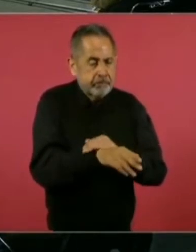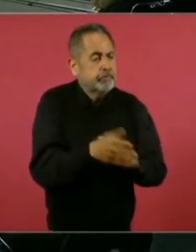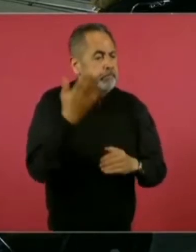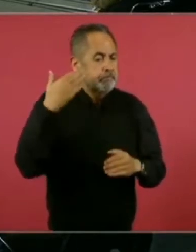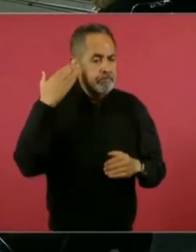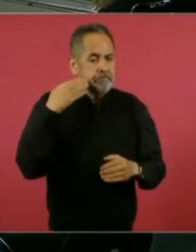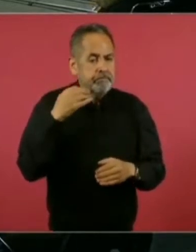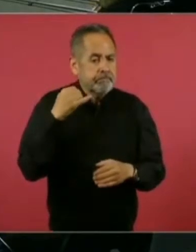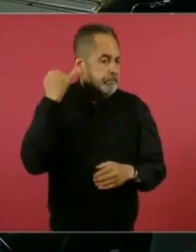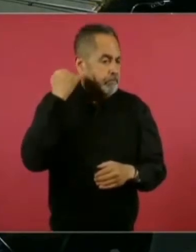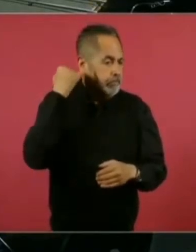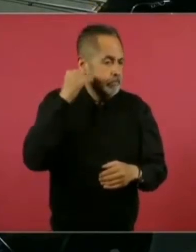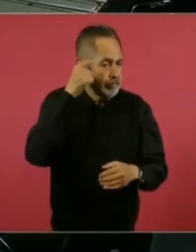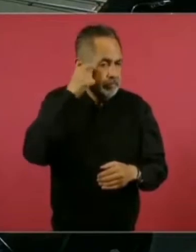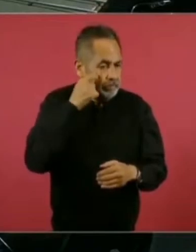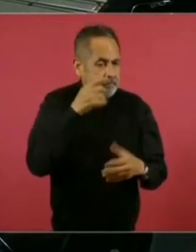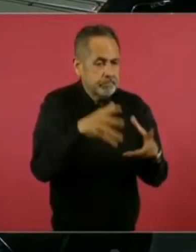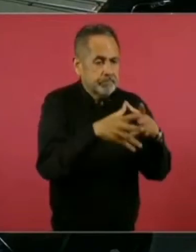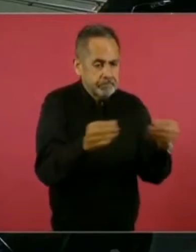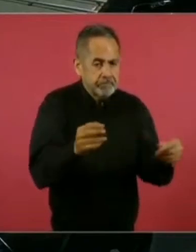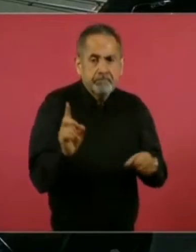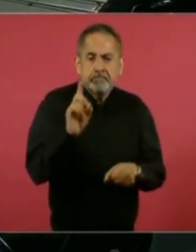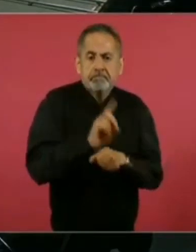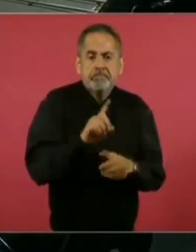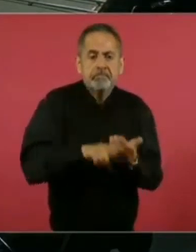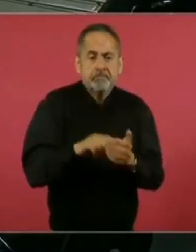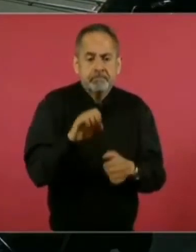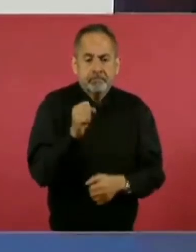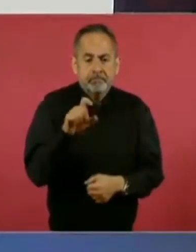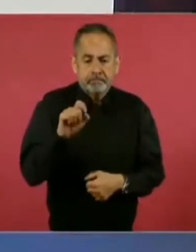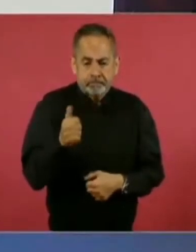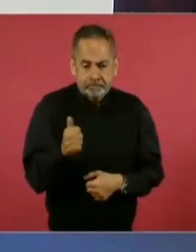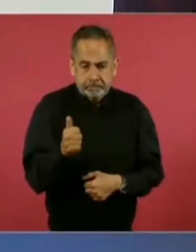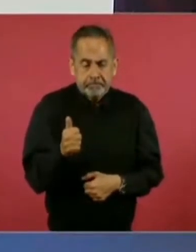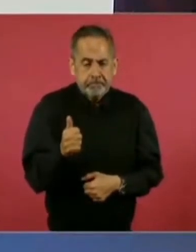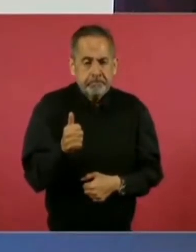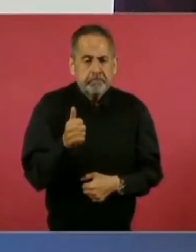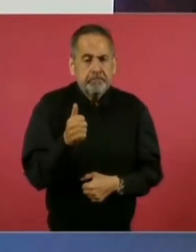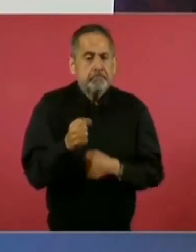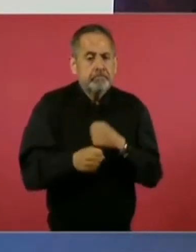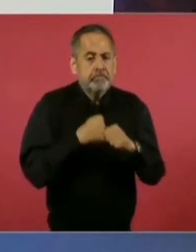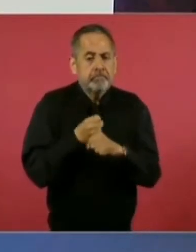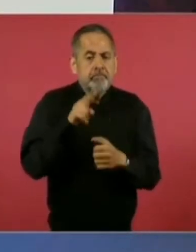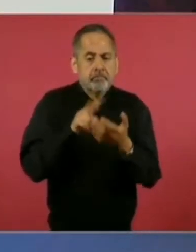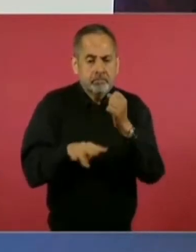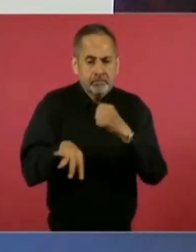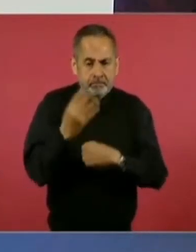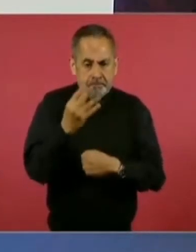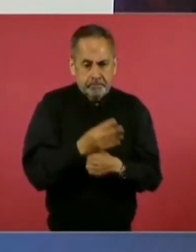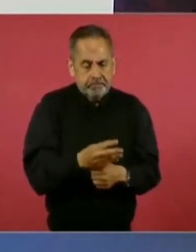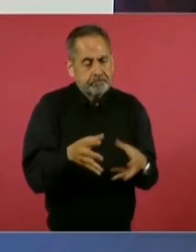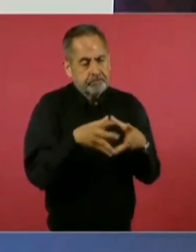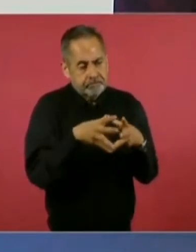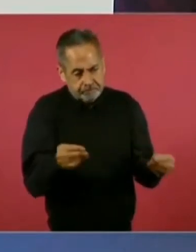en Iguala, Guerrero, el 26 de septiembre de 2014.